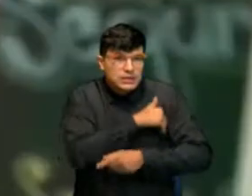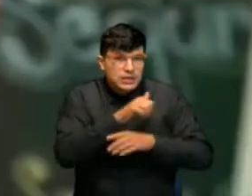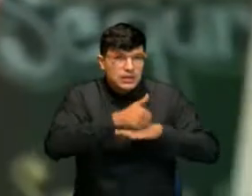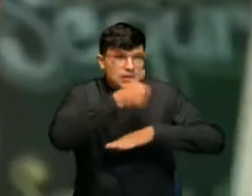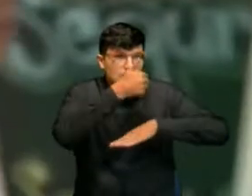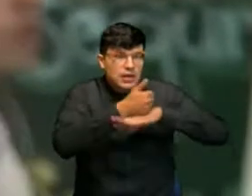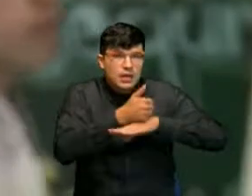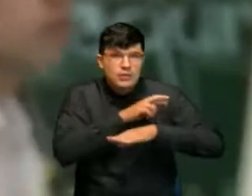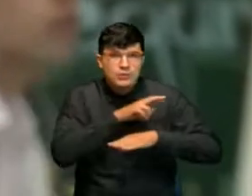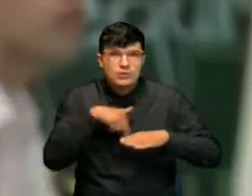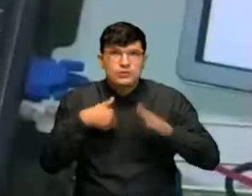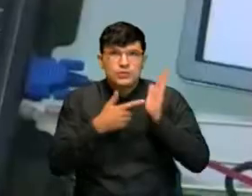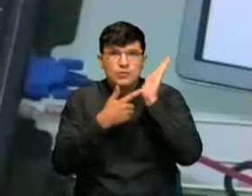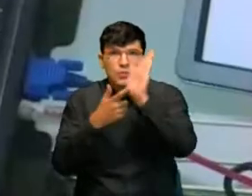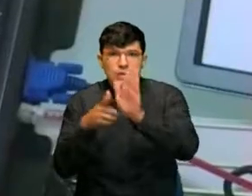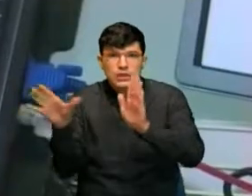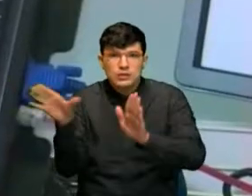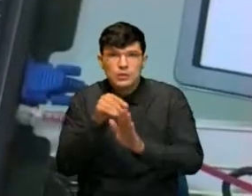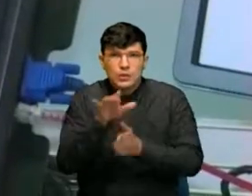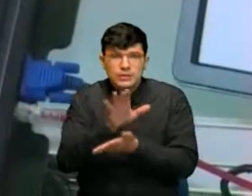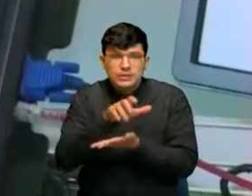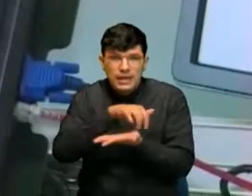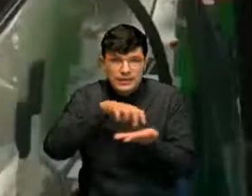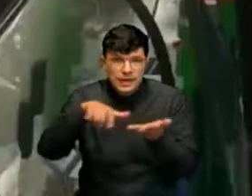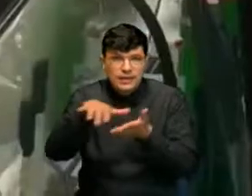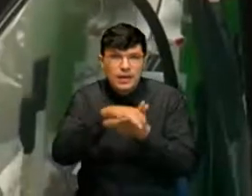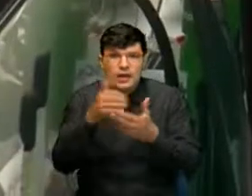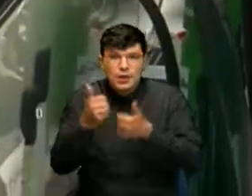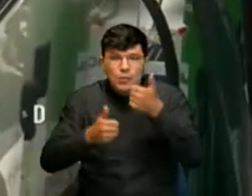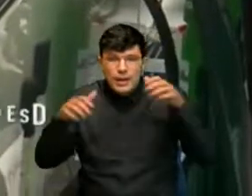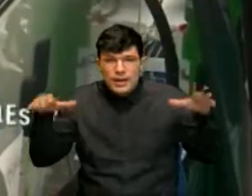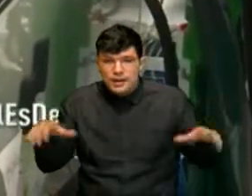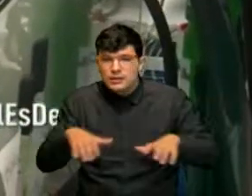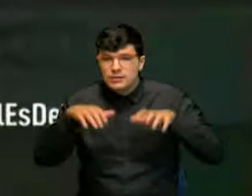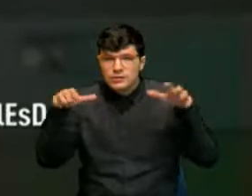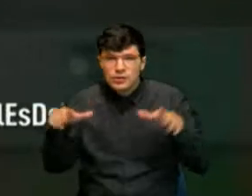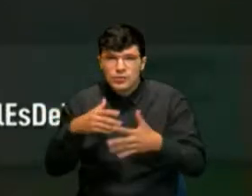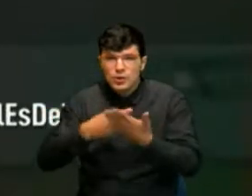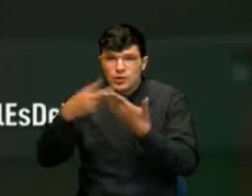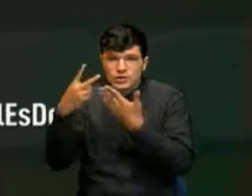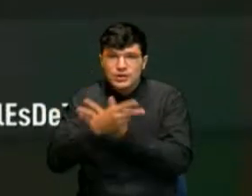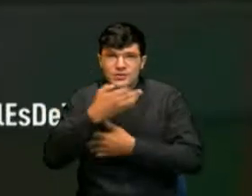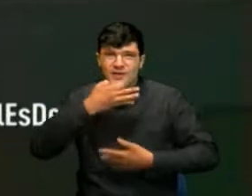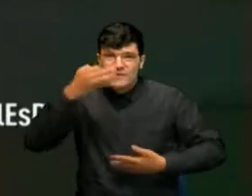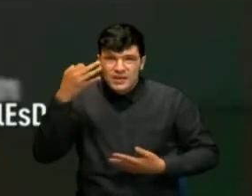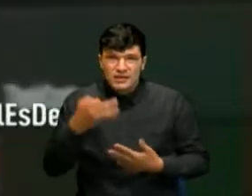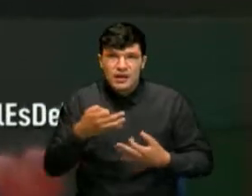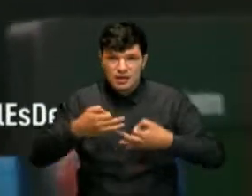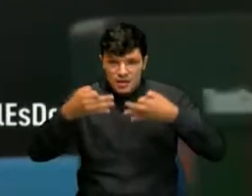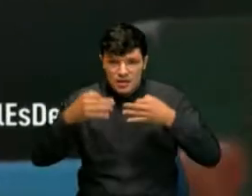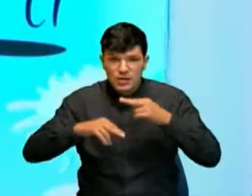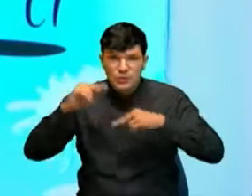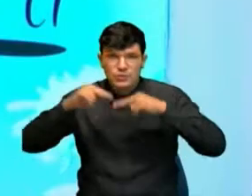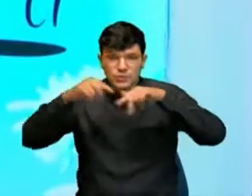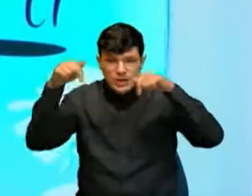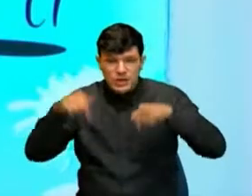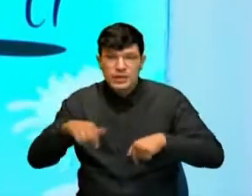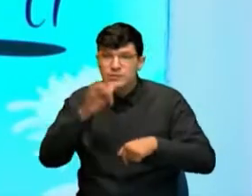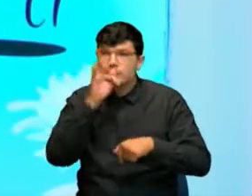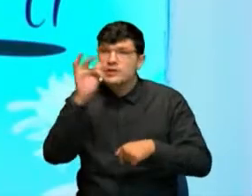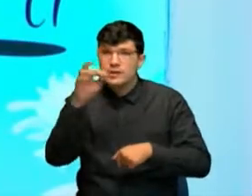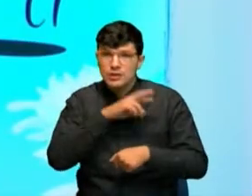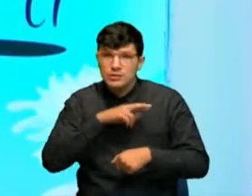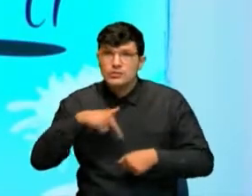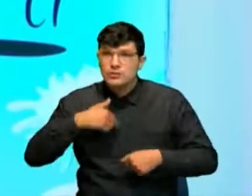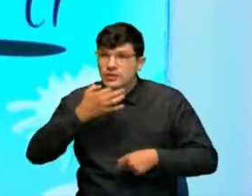departamento a departamento cuáles son esas acciones concretas, cuáles son esos proyectos materiales reales que le prometimos al país y que estamos